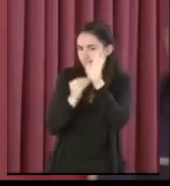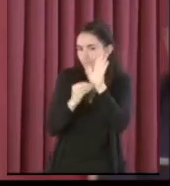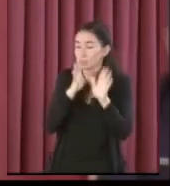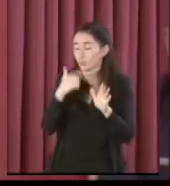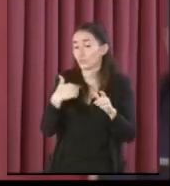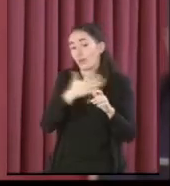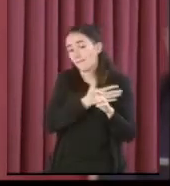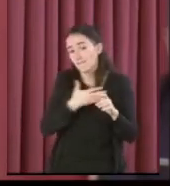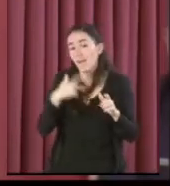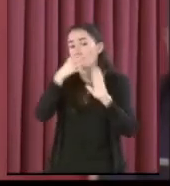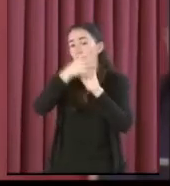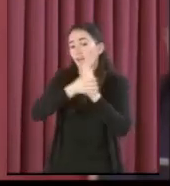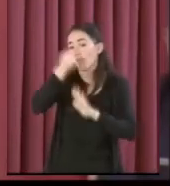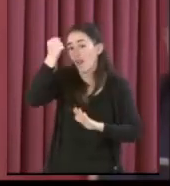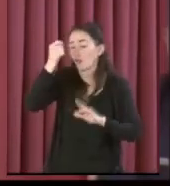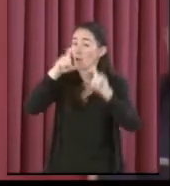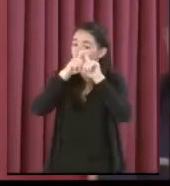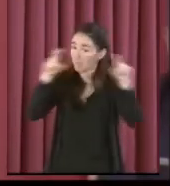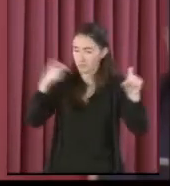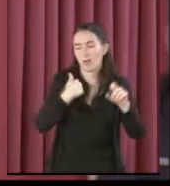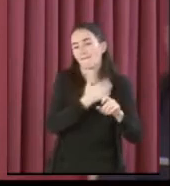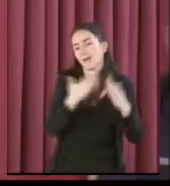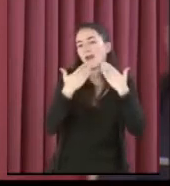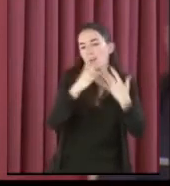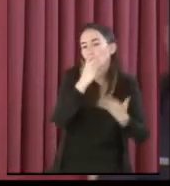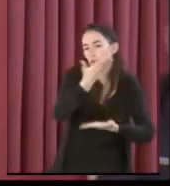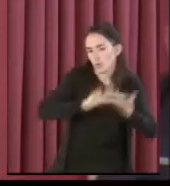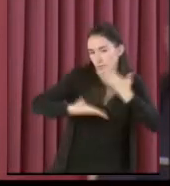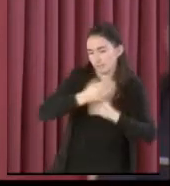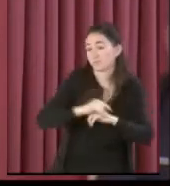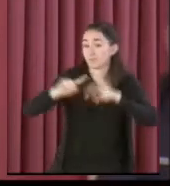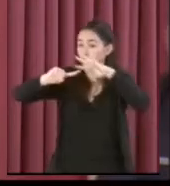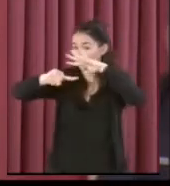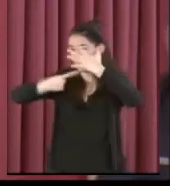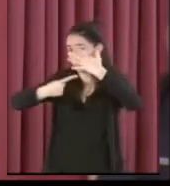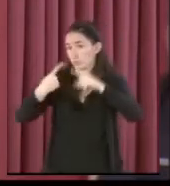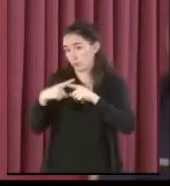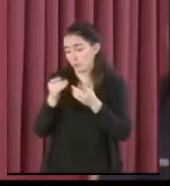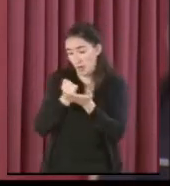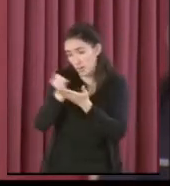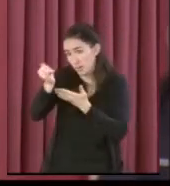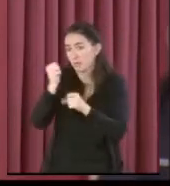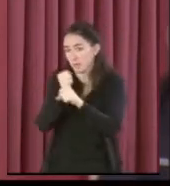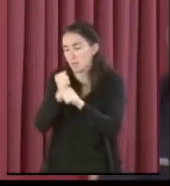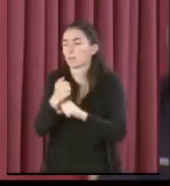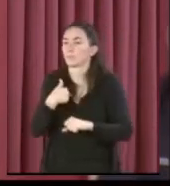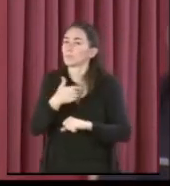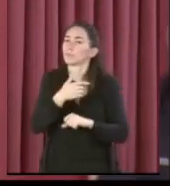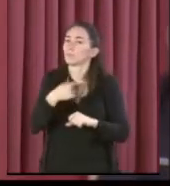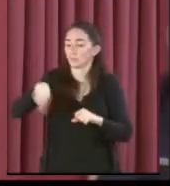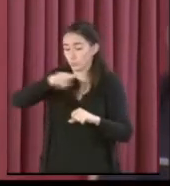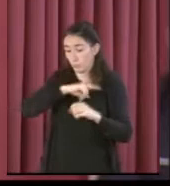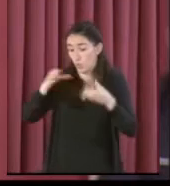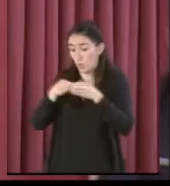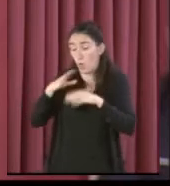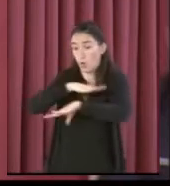de Empresarios. La sexta de las líneas de trabajo. Hemos apostado más que nunca por la incorporación de criterios responsables en